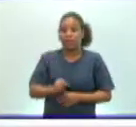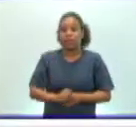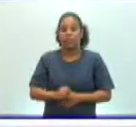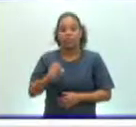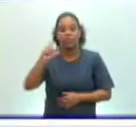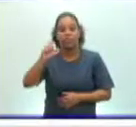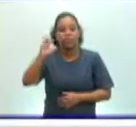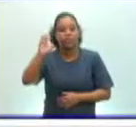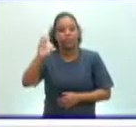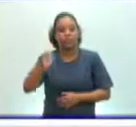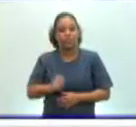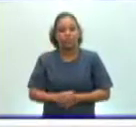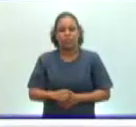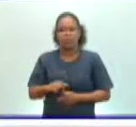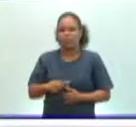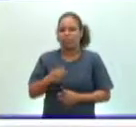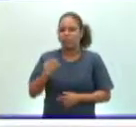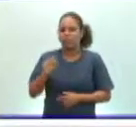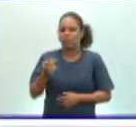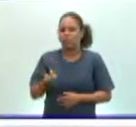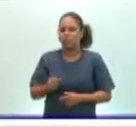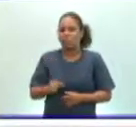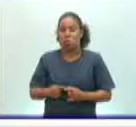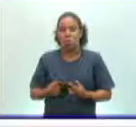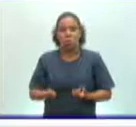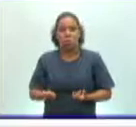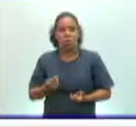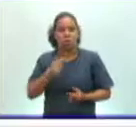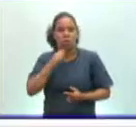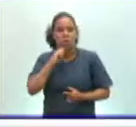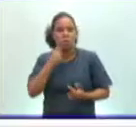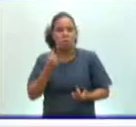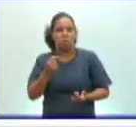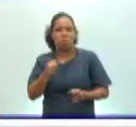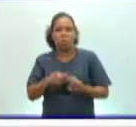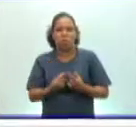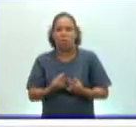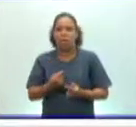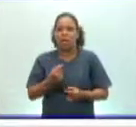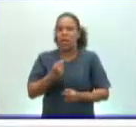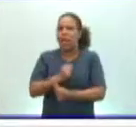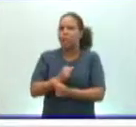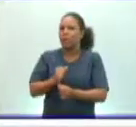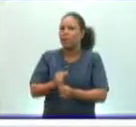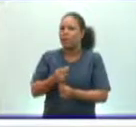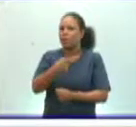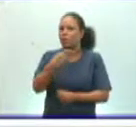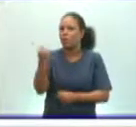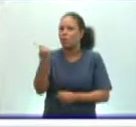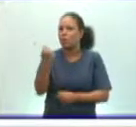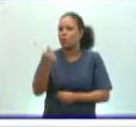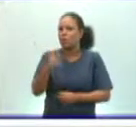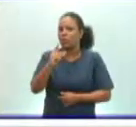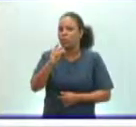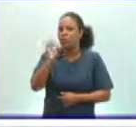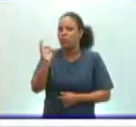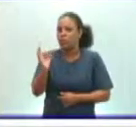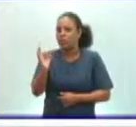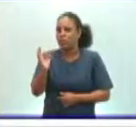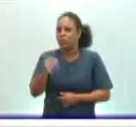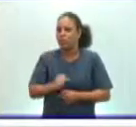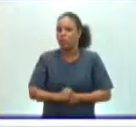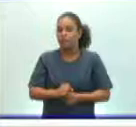C. Y ustedes dirán, bueno, ¿y por qué la profe marcó primero el DF y el CE? Porque también lo puedo